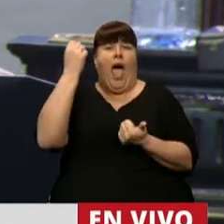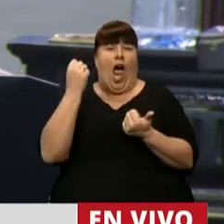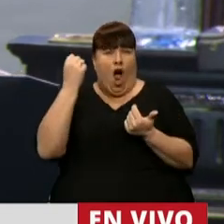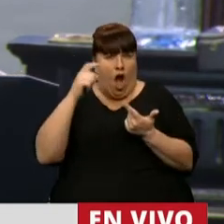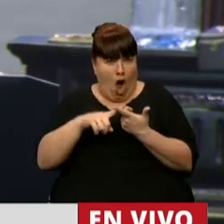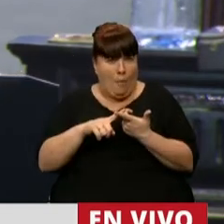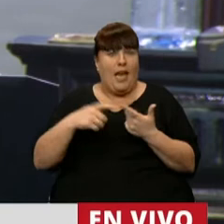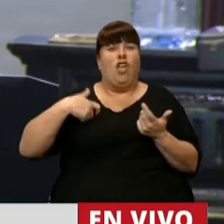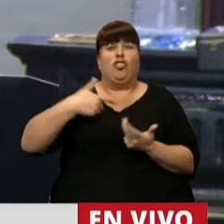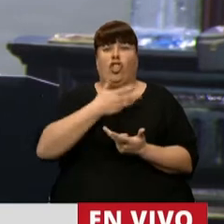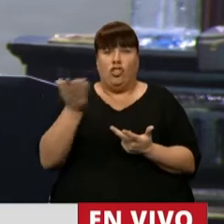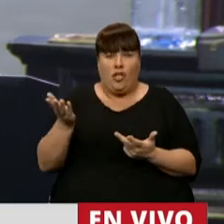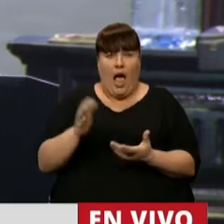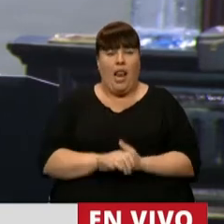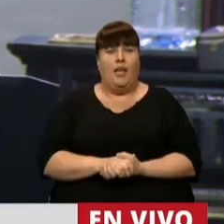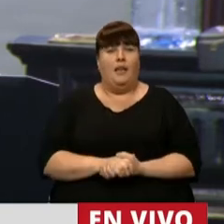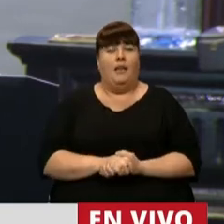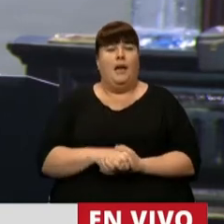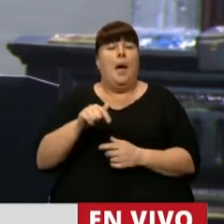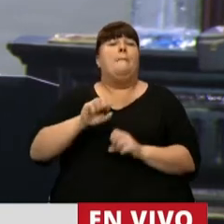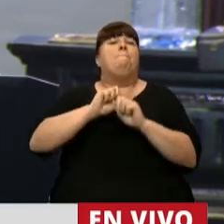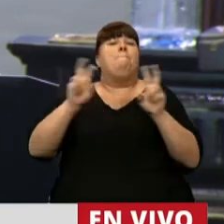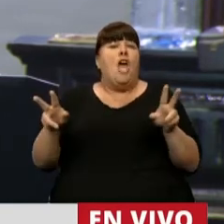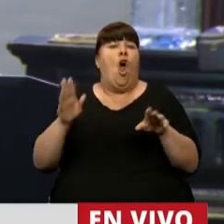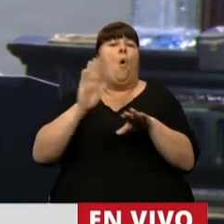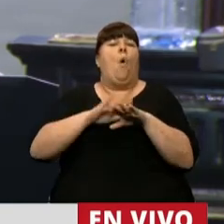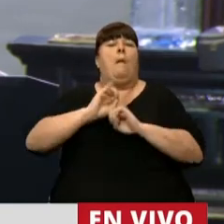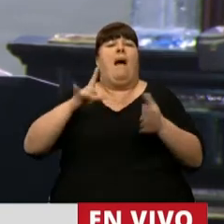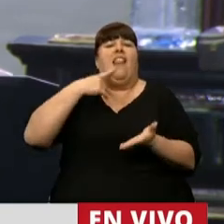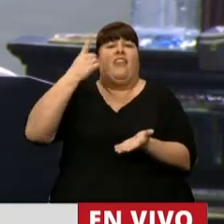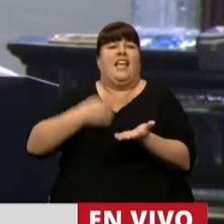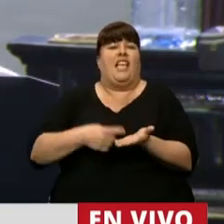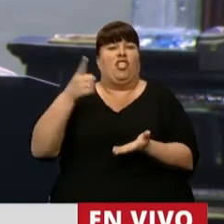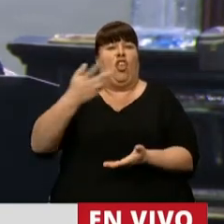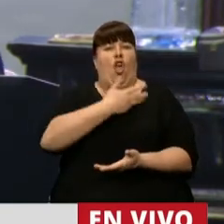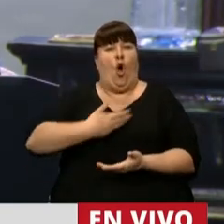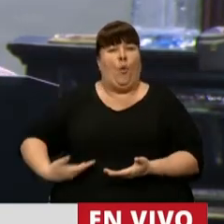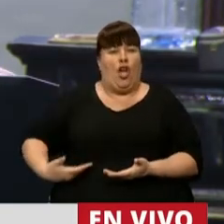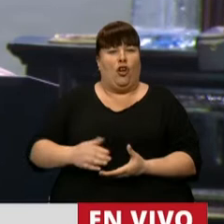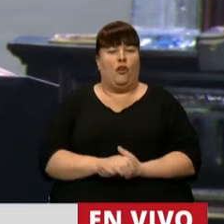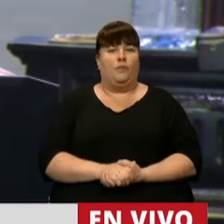económica y social que ha sido potenciada por las malas decisiones que ha tomado el gobierno.